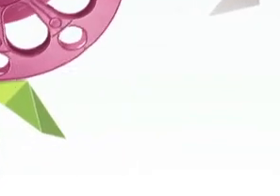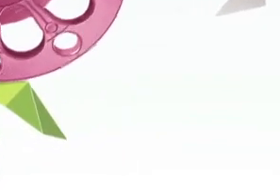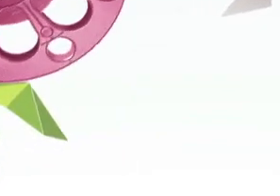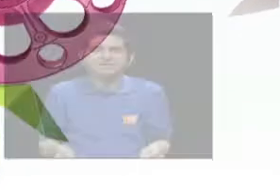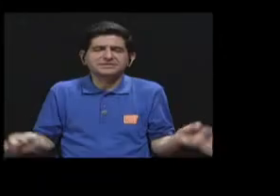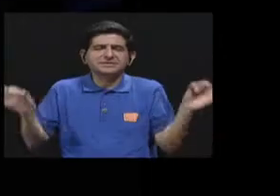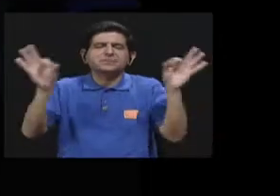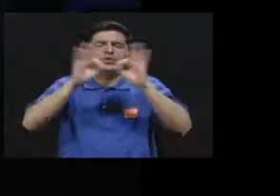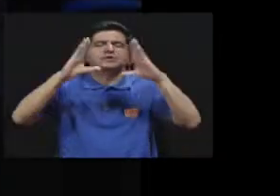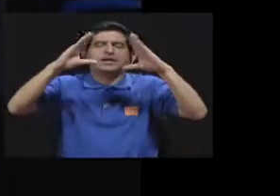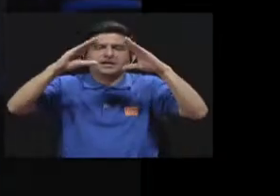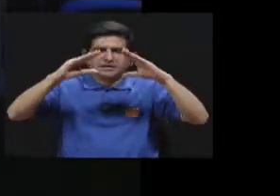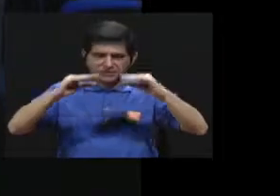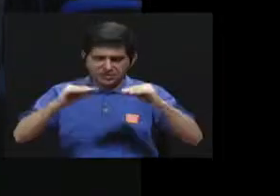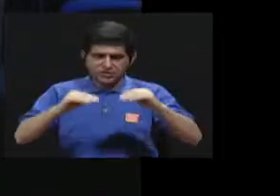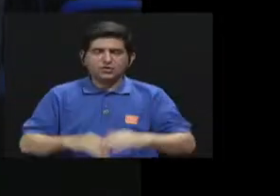Aduana.